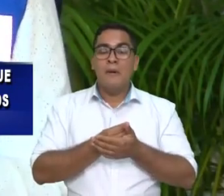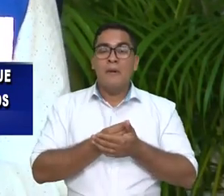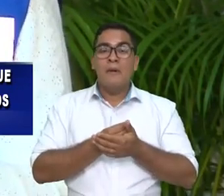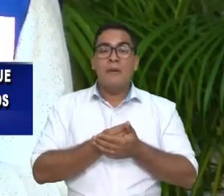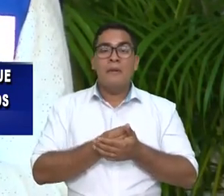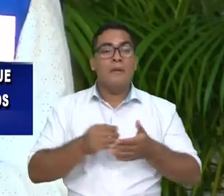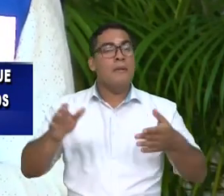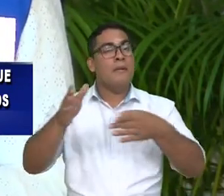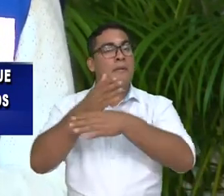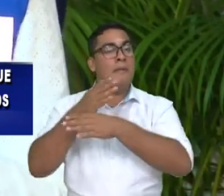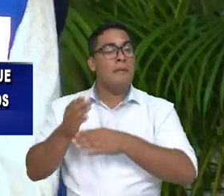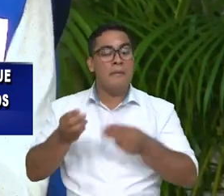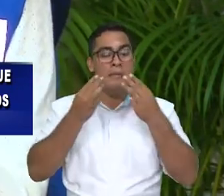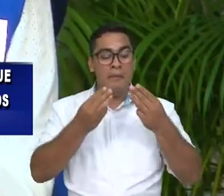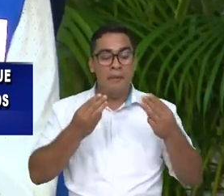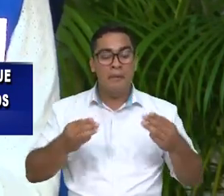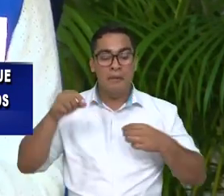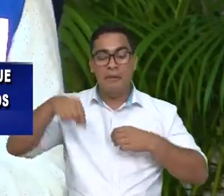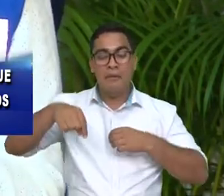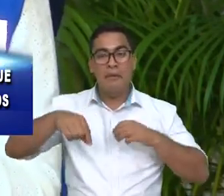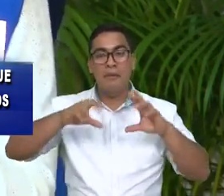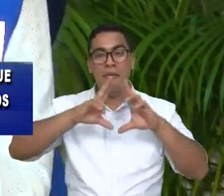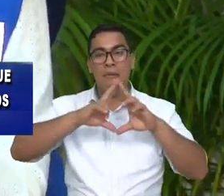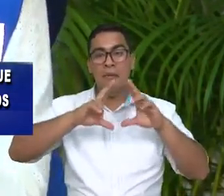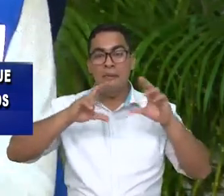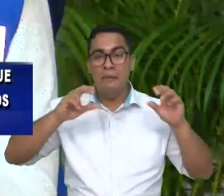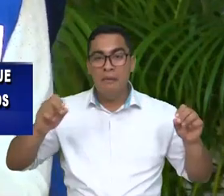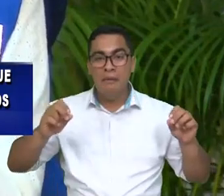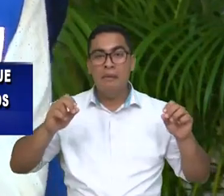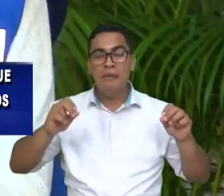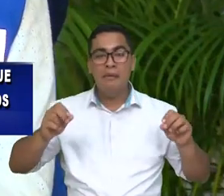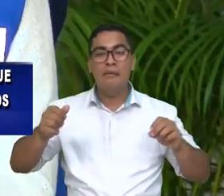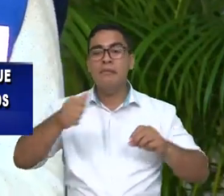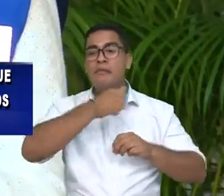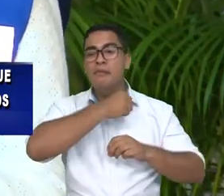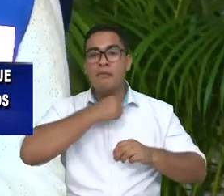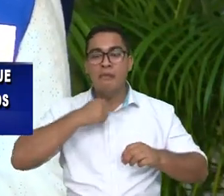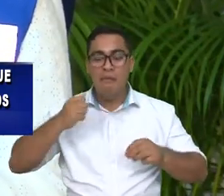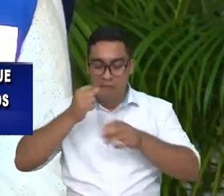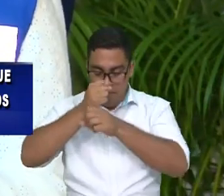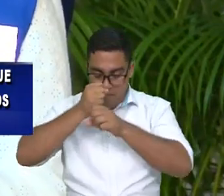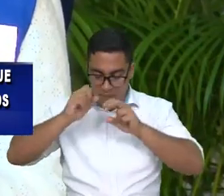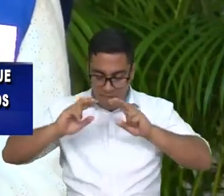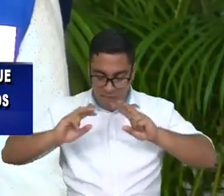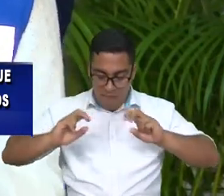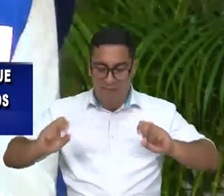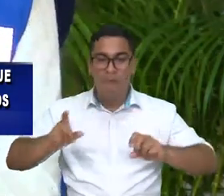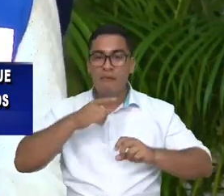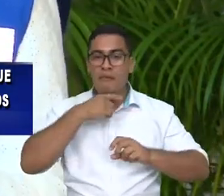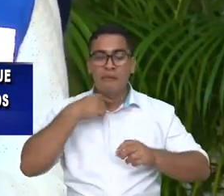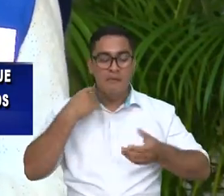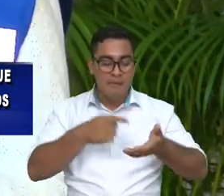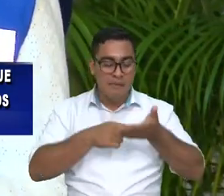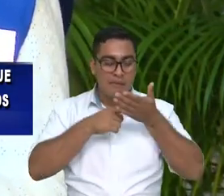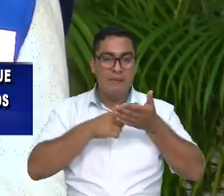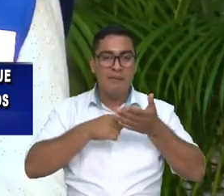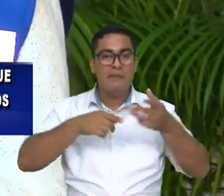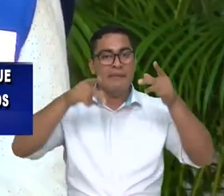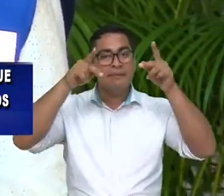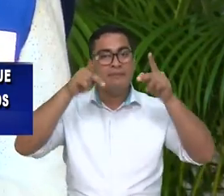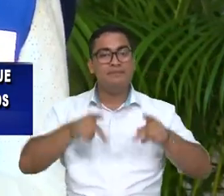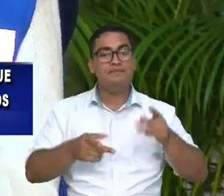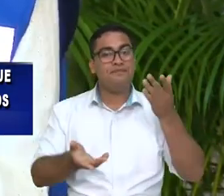se han hecho disponibles para el país las pruebas, el material para hacer las pruebas de confirmación para cuando exista